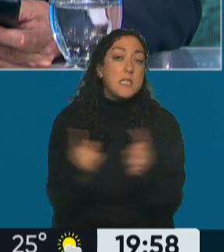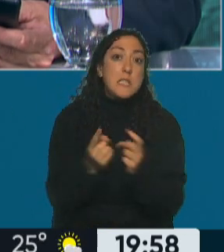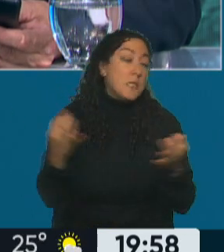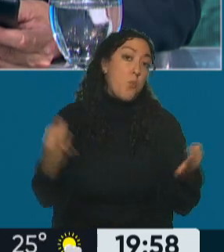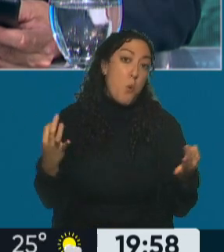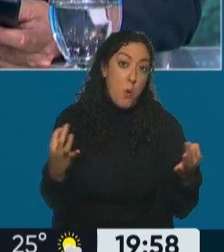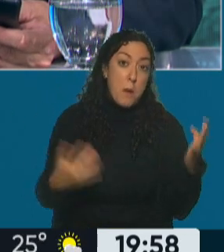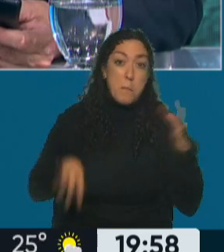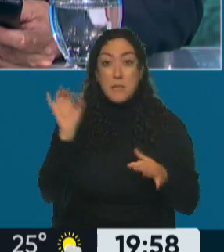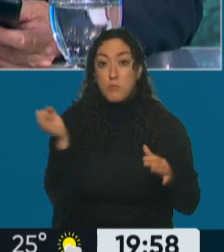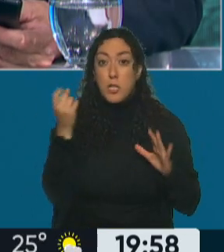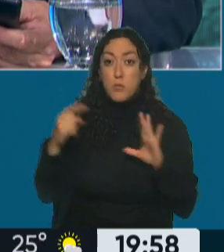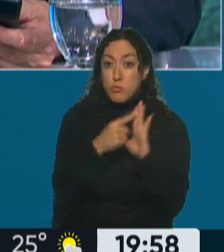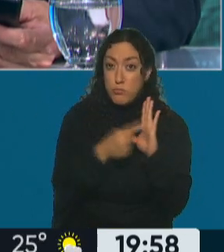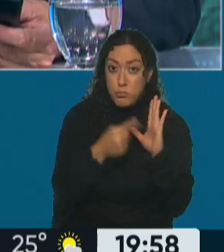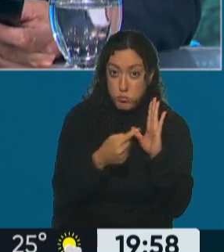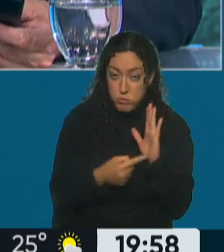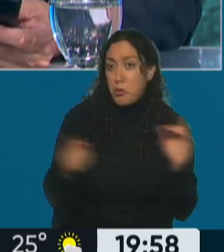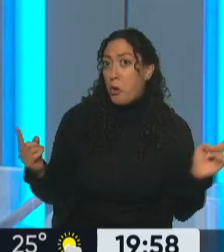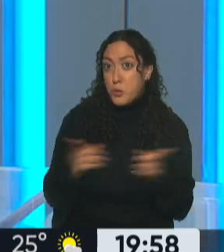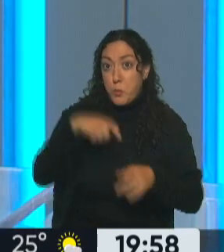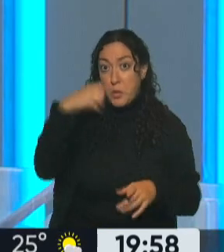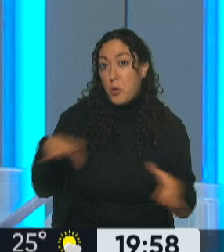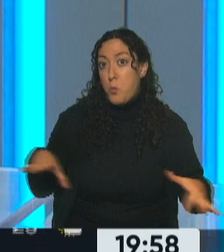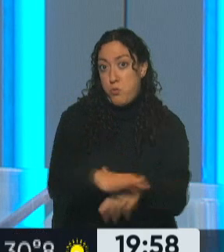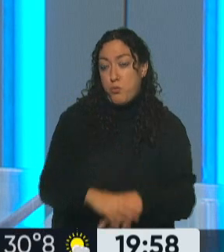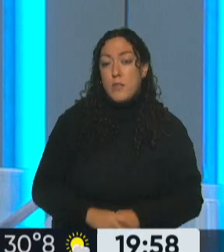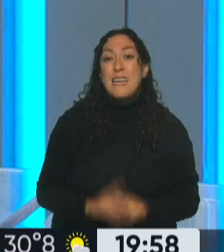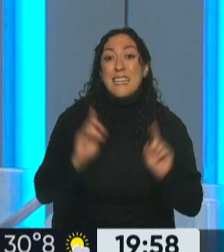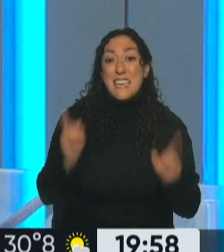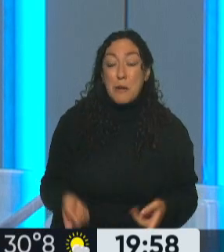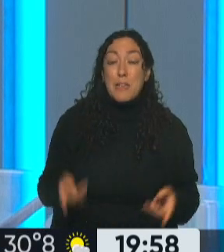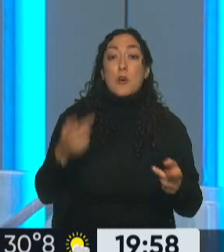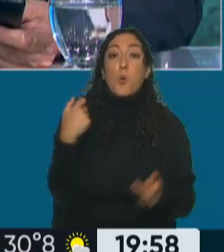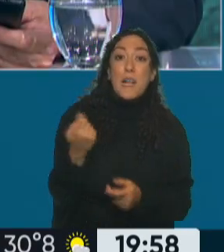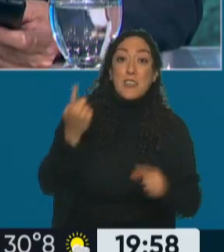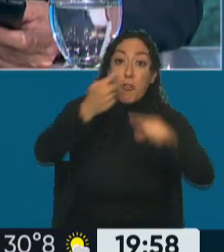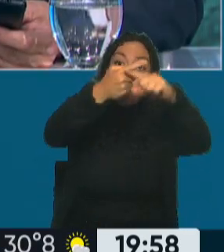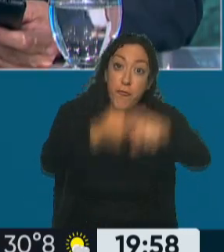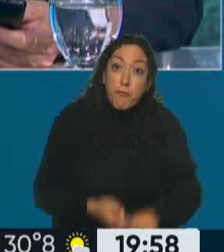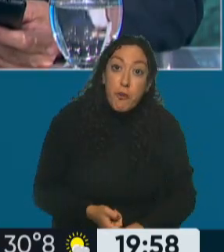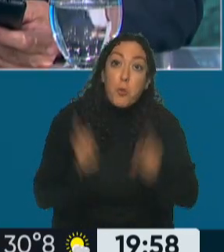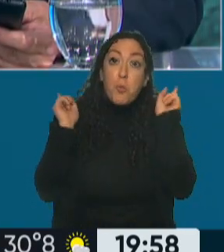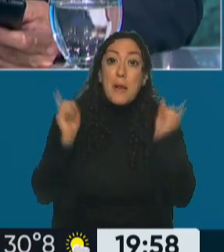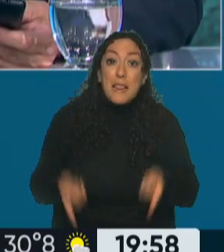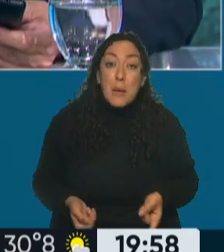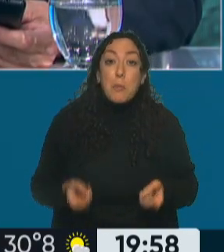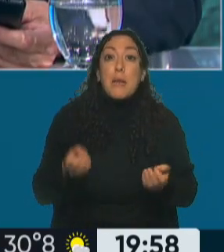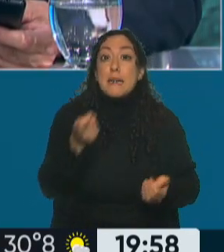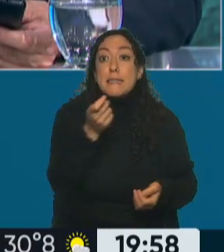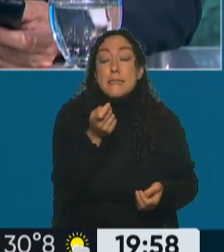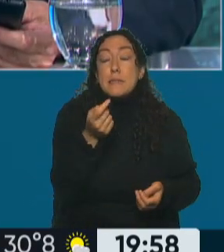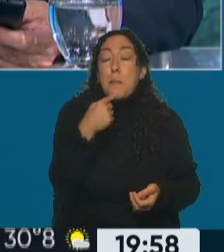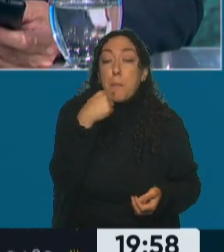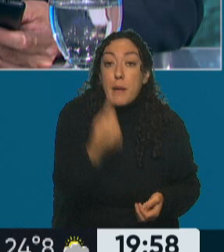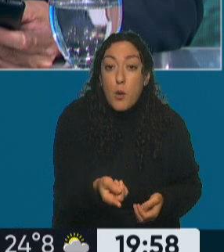prácticamente todo lo que dijo de importante está en... También la fórmula jubilatoria se refirió, ¿verdad? Claro, con la fórmula jubilatoria, que ante una pregunta